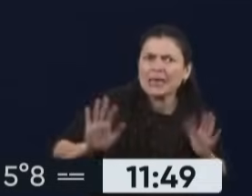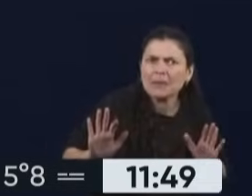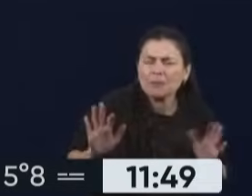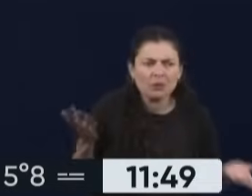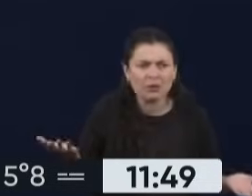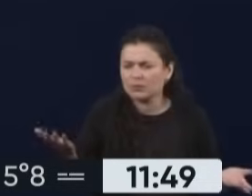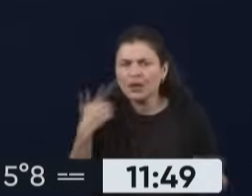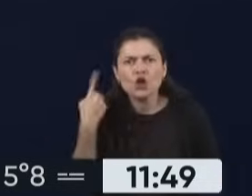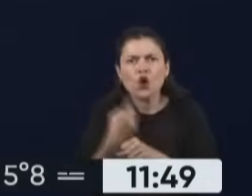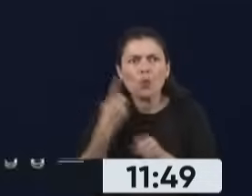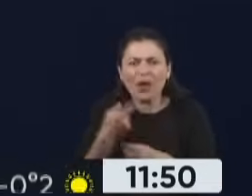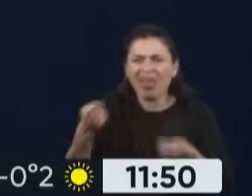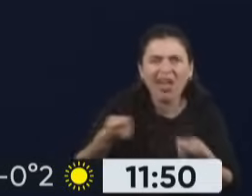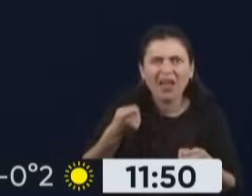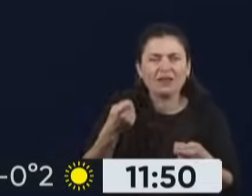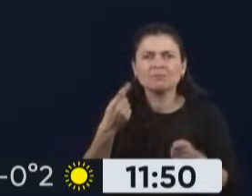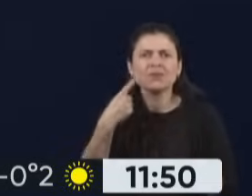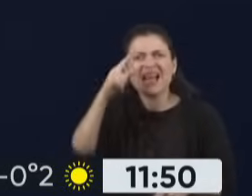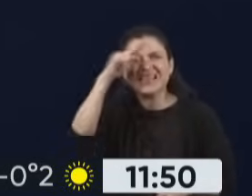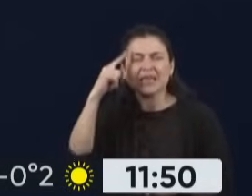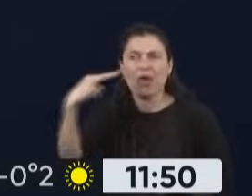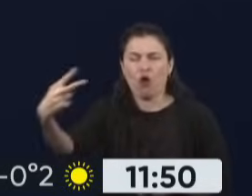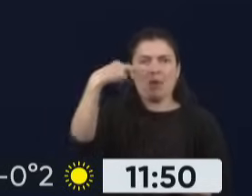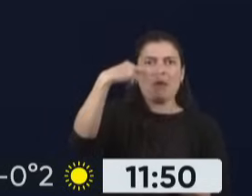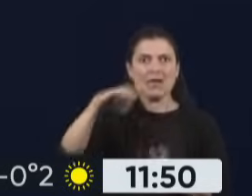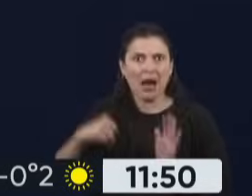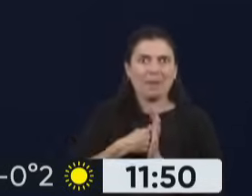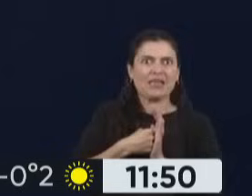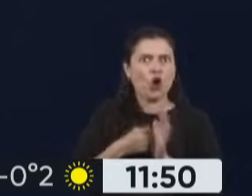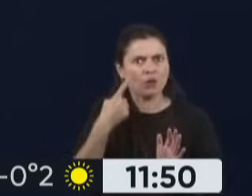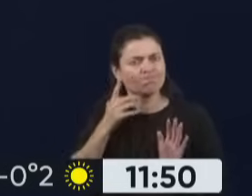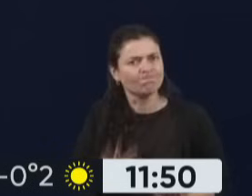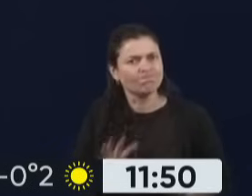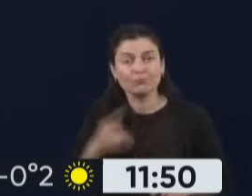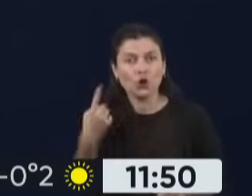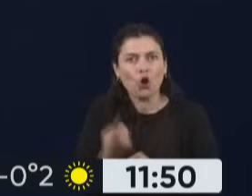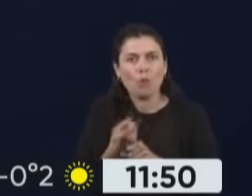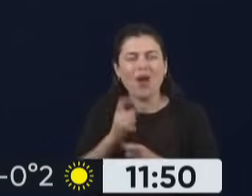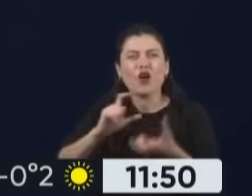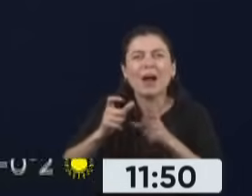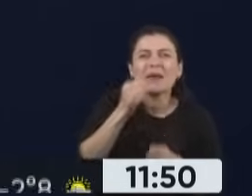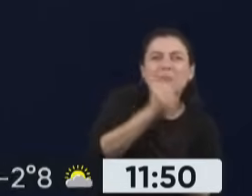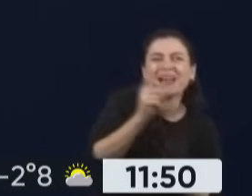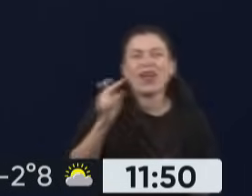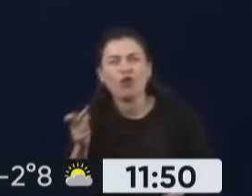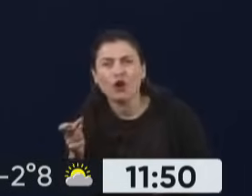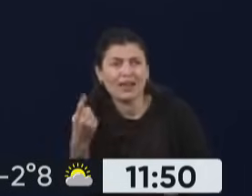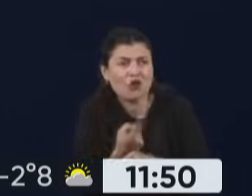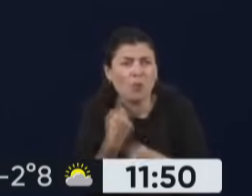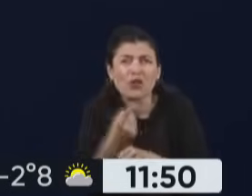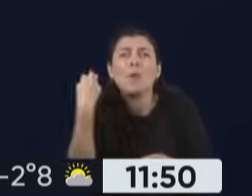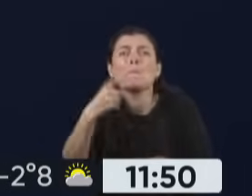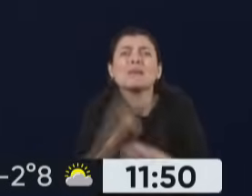irse al canal informal porque tampoco tenía forma de cambiar esos ahorros, si quisiera, de pesos